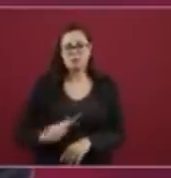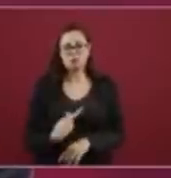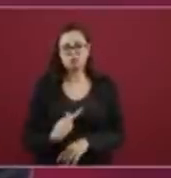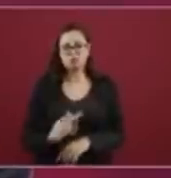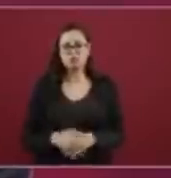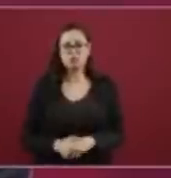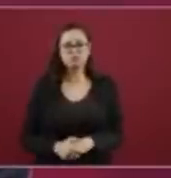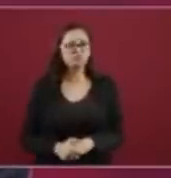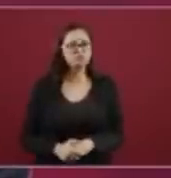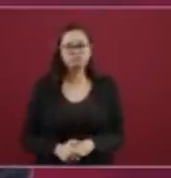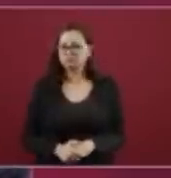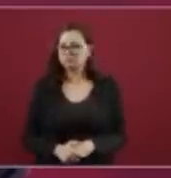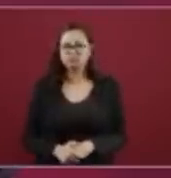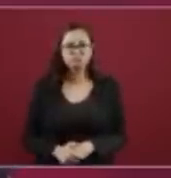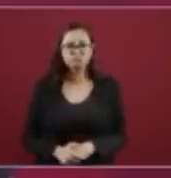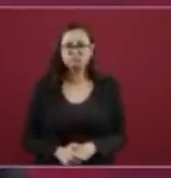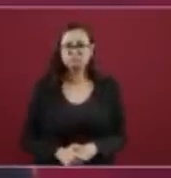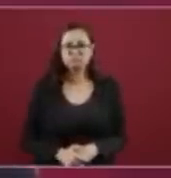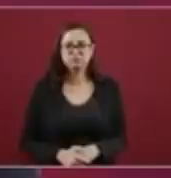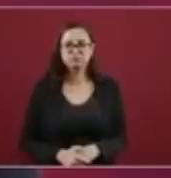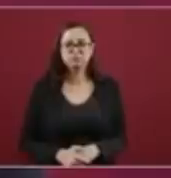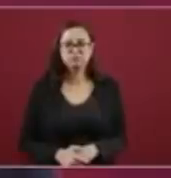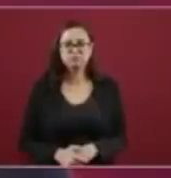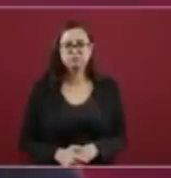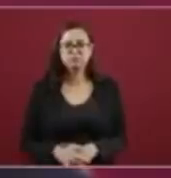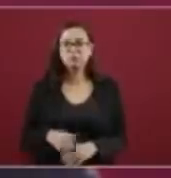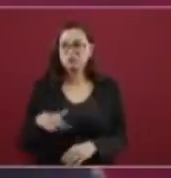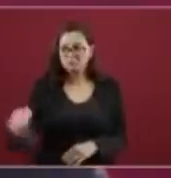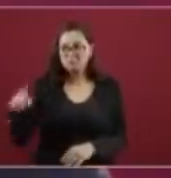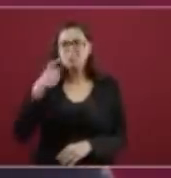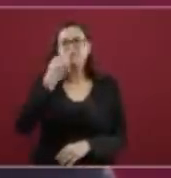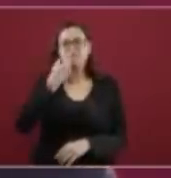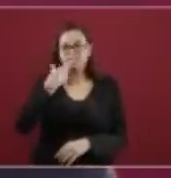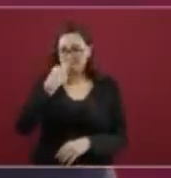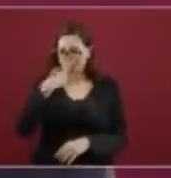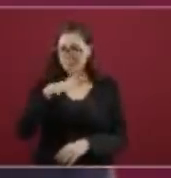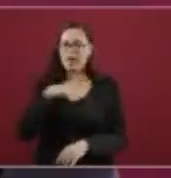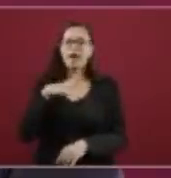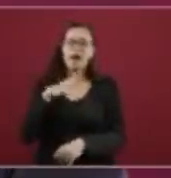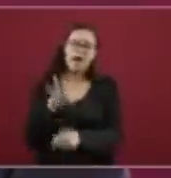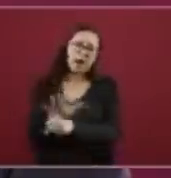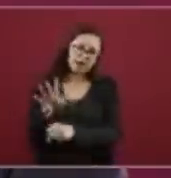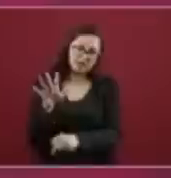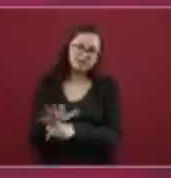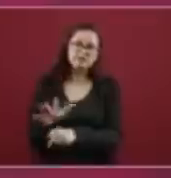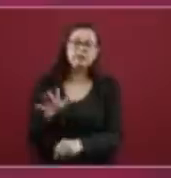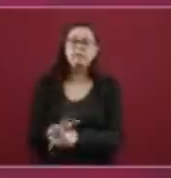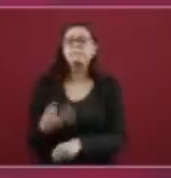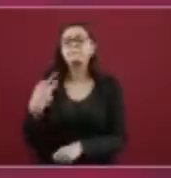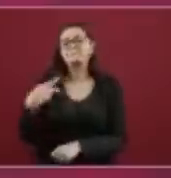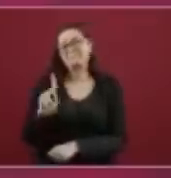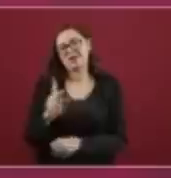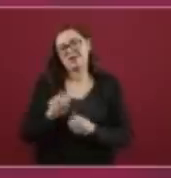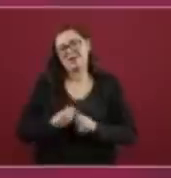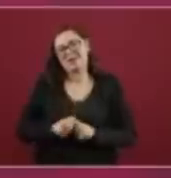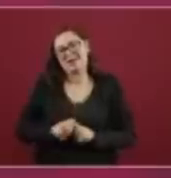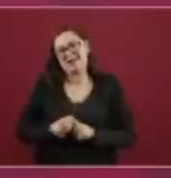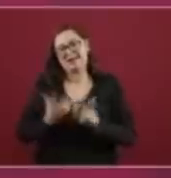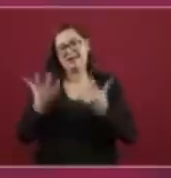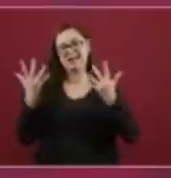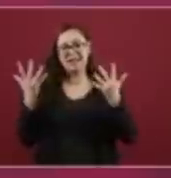No faltan medicamentos, no deja de haber presiones. Pues imagínense si